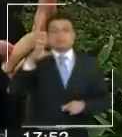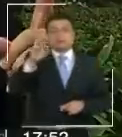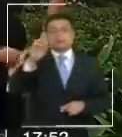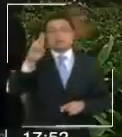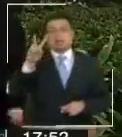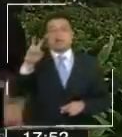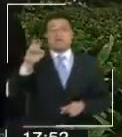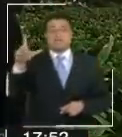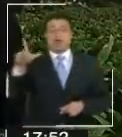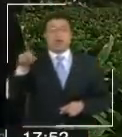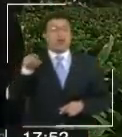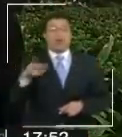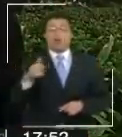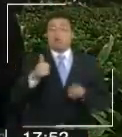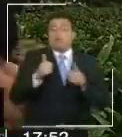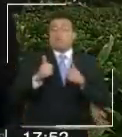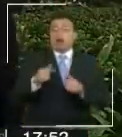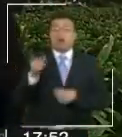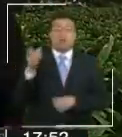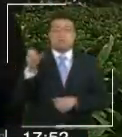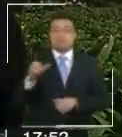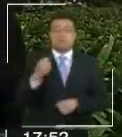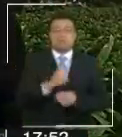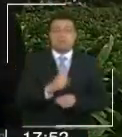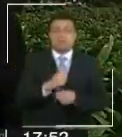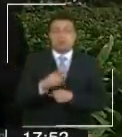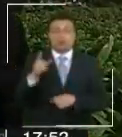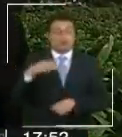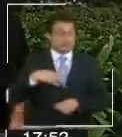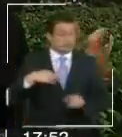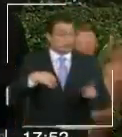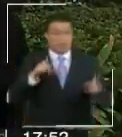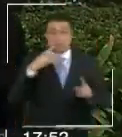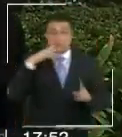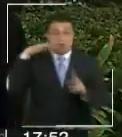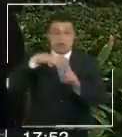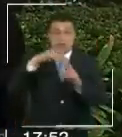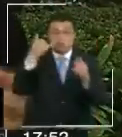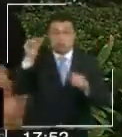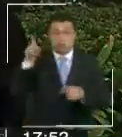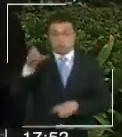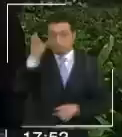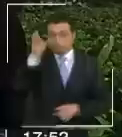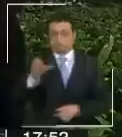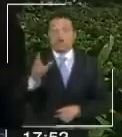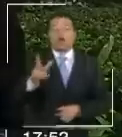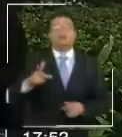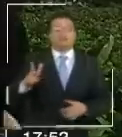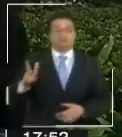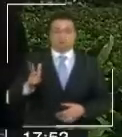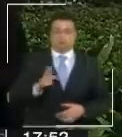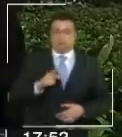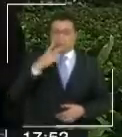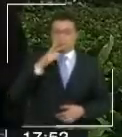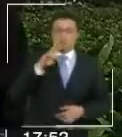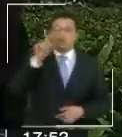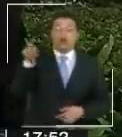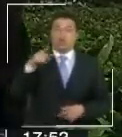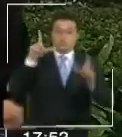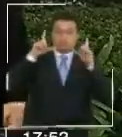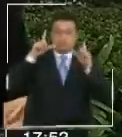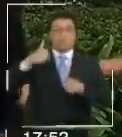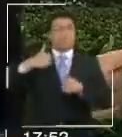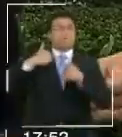un ciudadano siquiera, ha criticado al CERVEL, y eso es muy importante porque es una institución que tiene prestigio y legitimidad en la